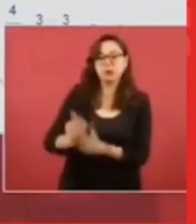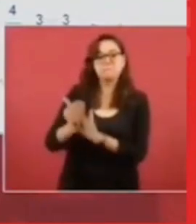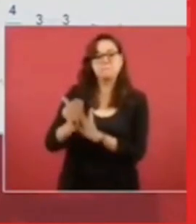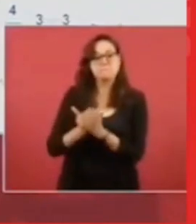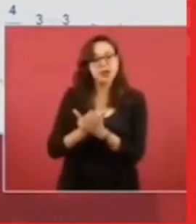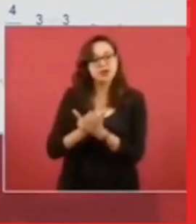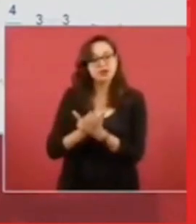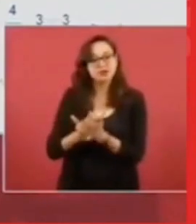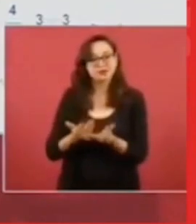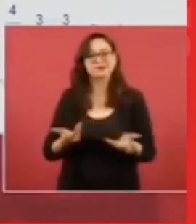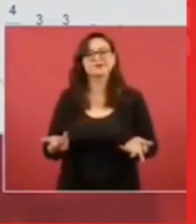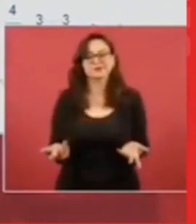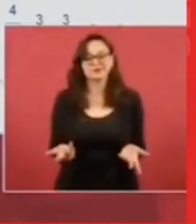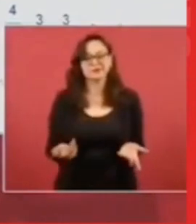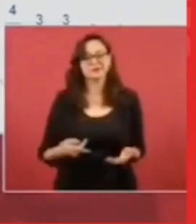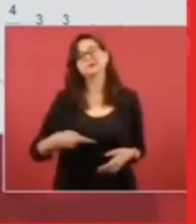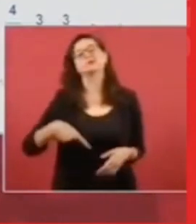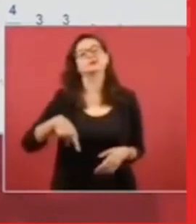por la propaganda,